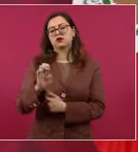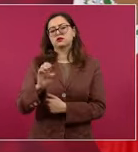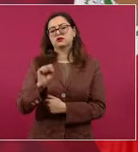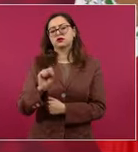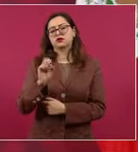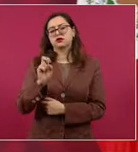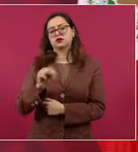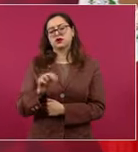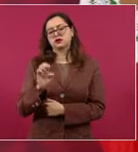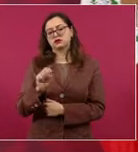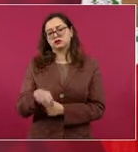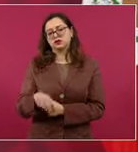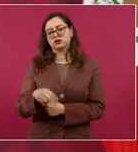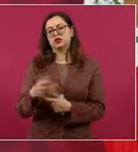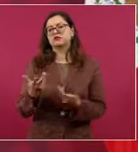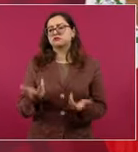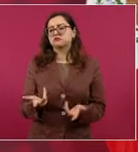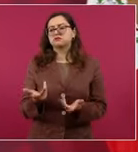en tu pueblo.